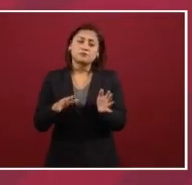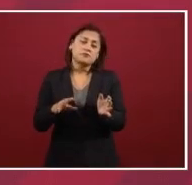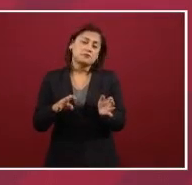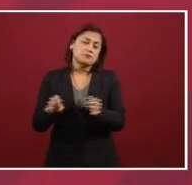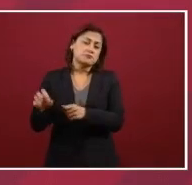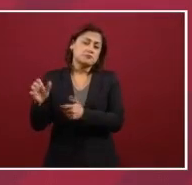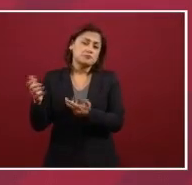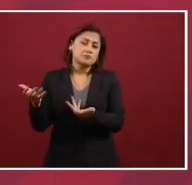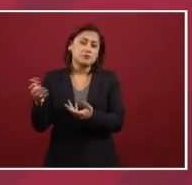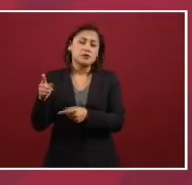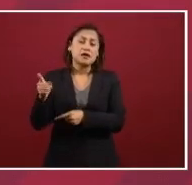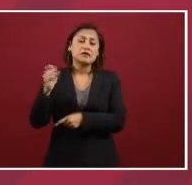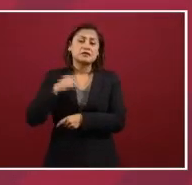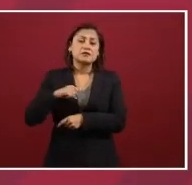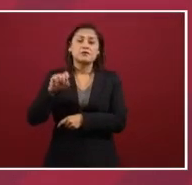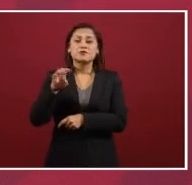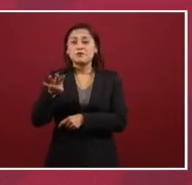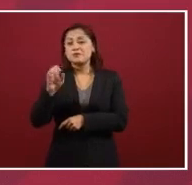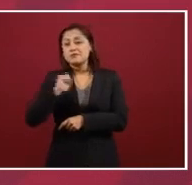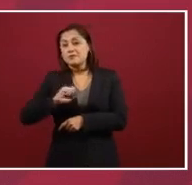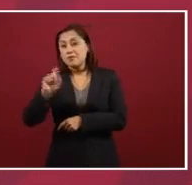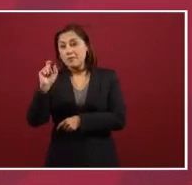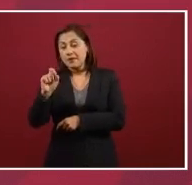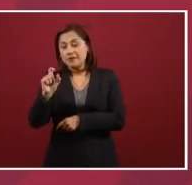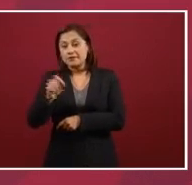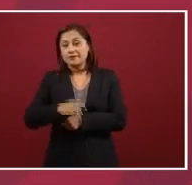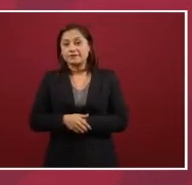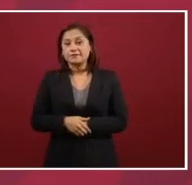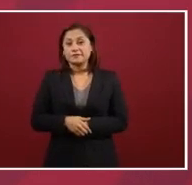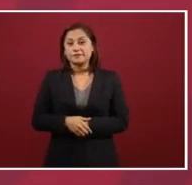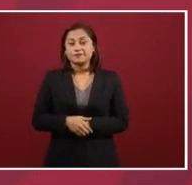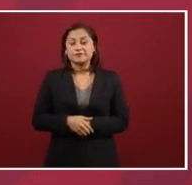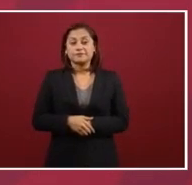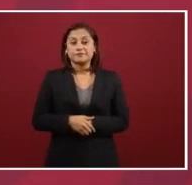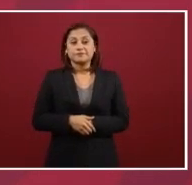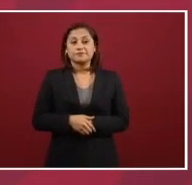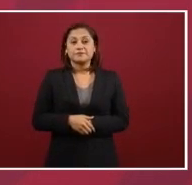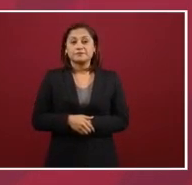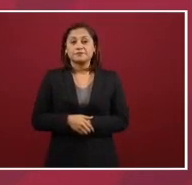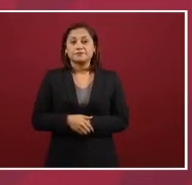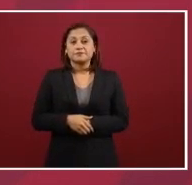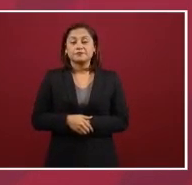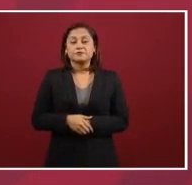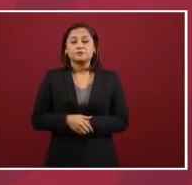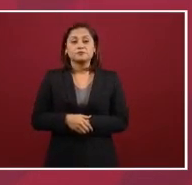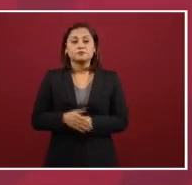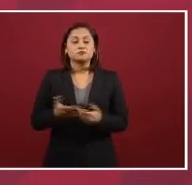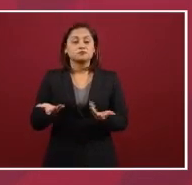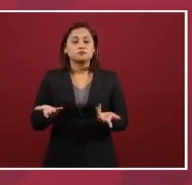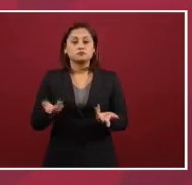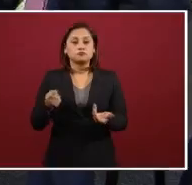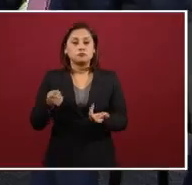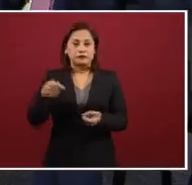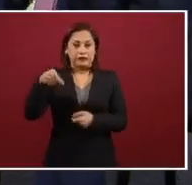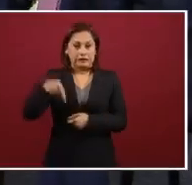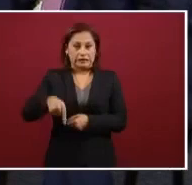y el siglo XX estaba no ocupado,